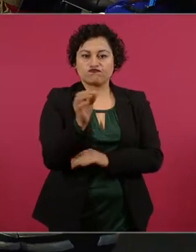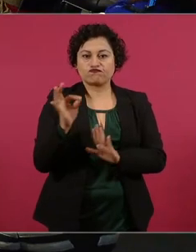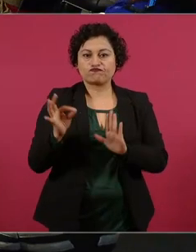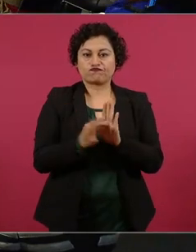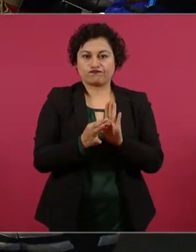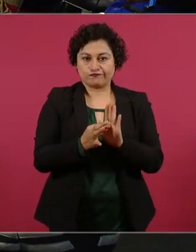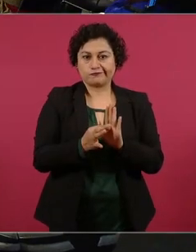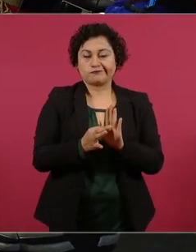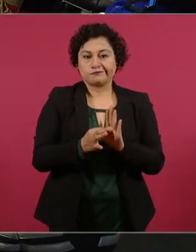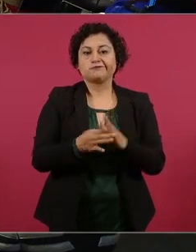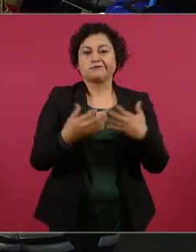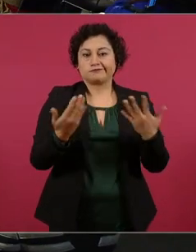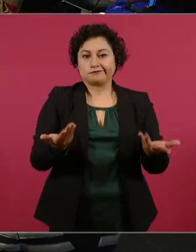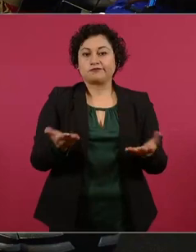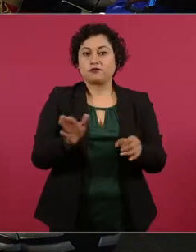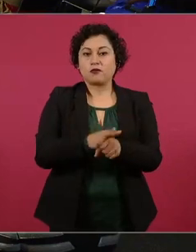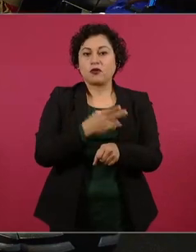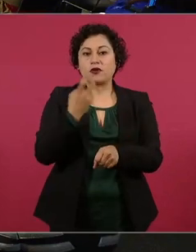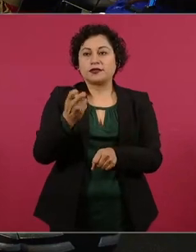y por eso este aumento.